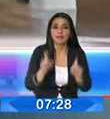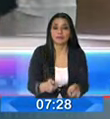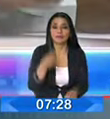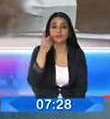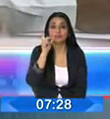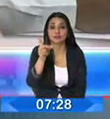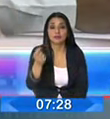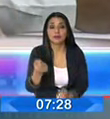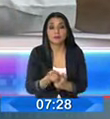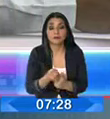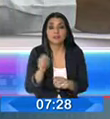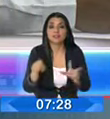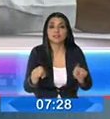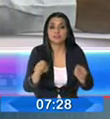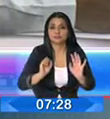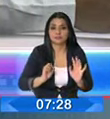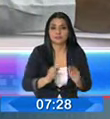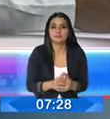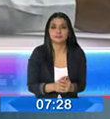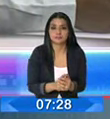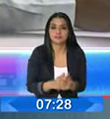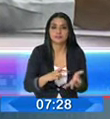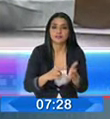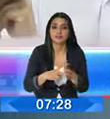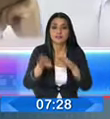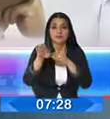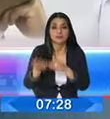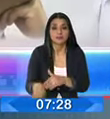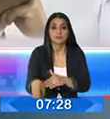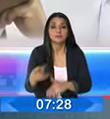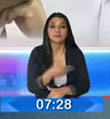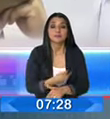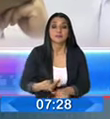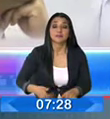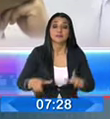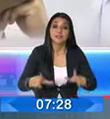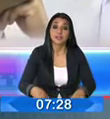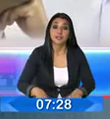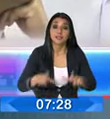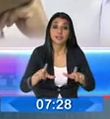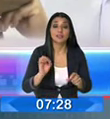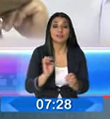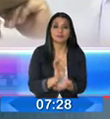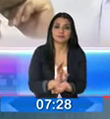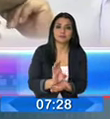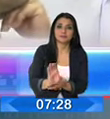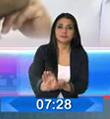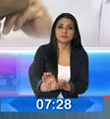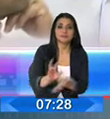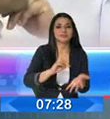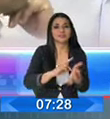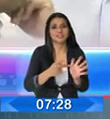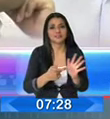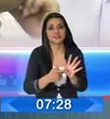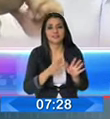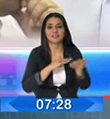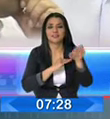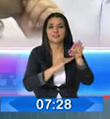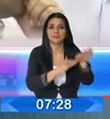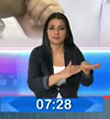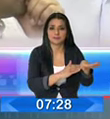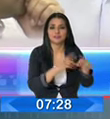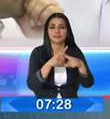si la apoyan, lo que se leerá como un respaldo también al presidente Lenín Moreno, o la rechazan, lo que a su vez se verá como un respaldo